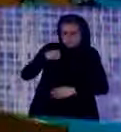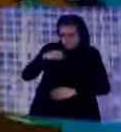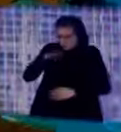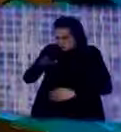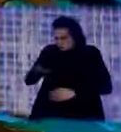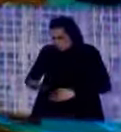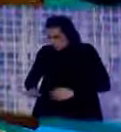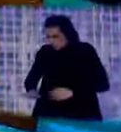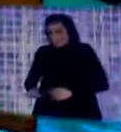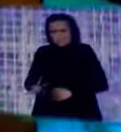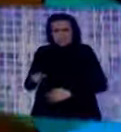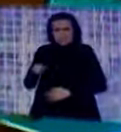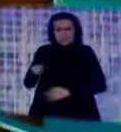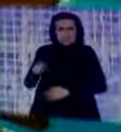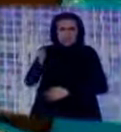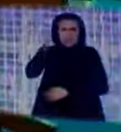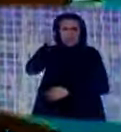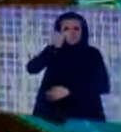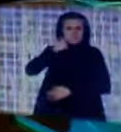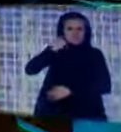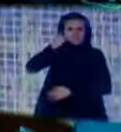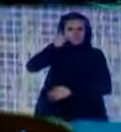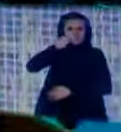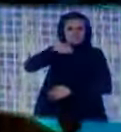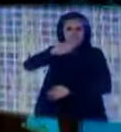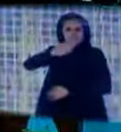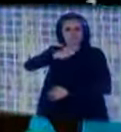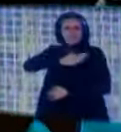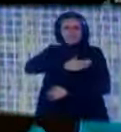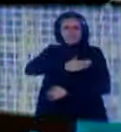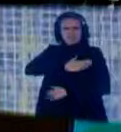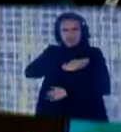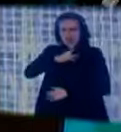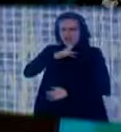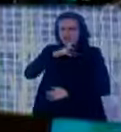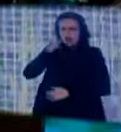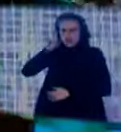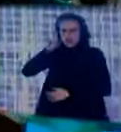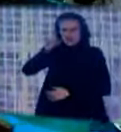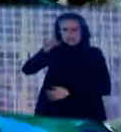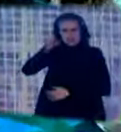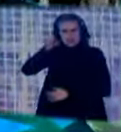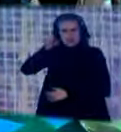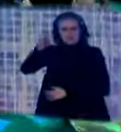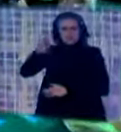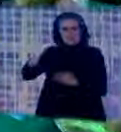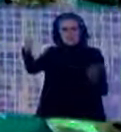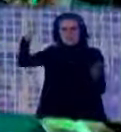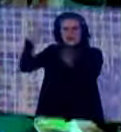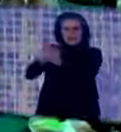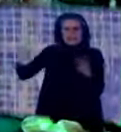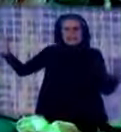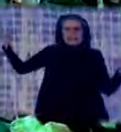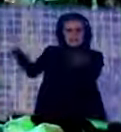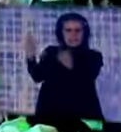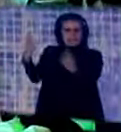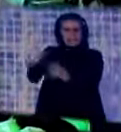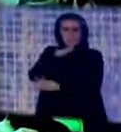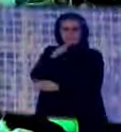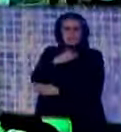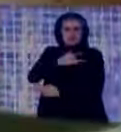un niño el de m se aprovechó ahora ese cabrón lo está pagando no